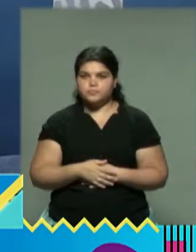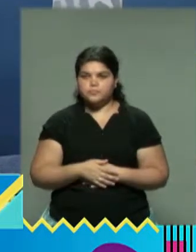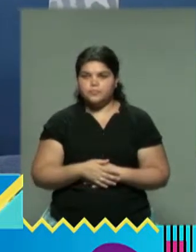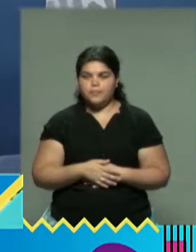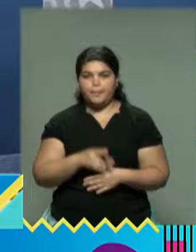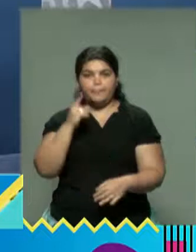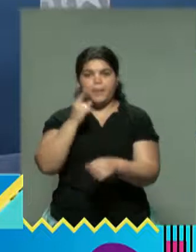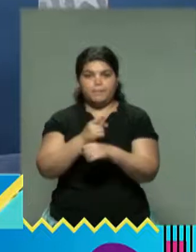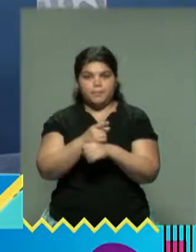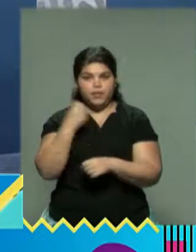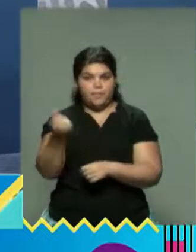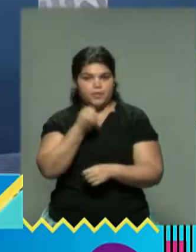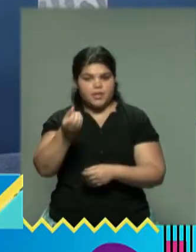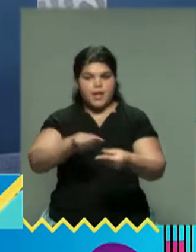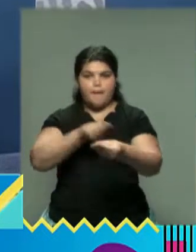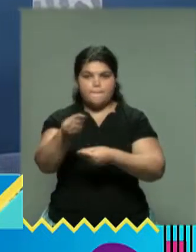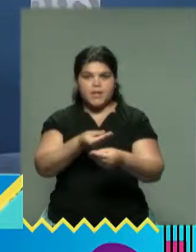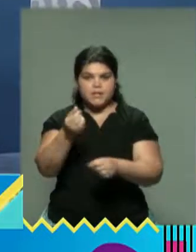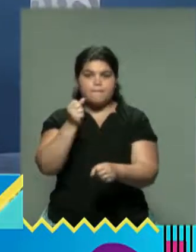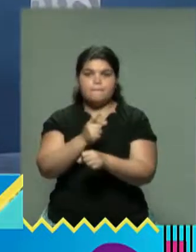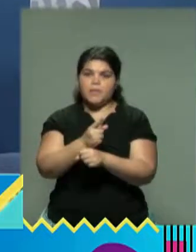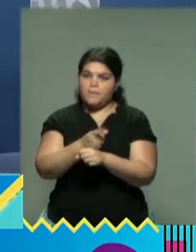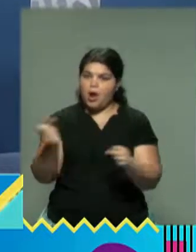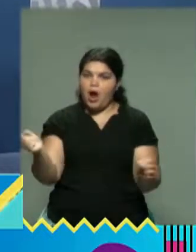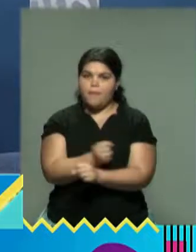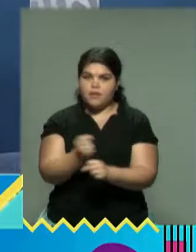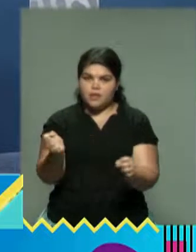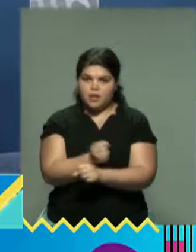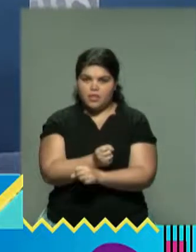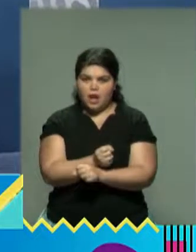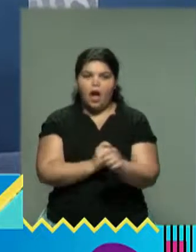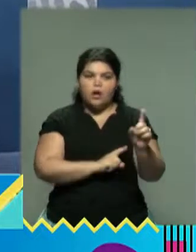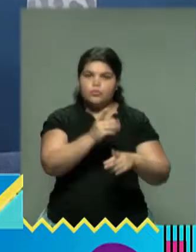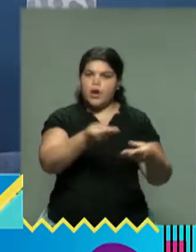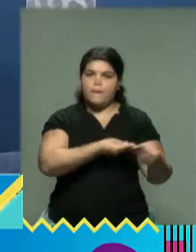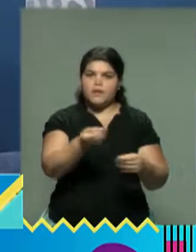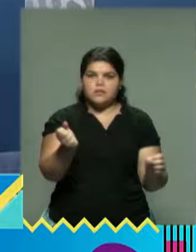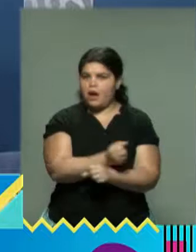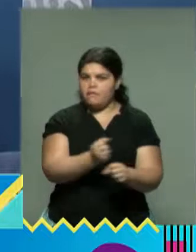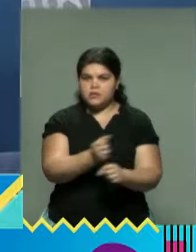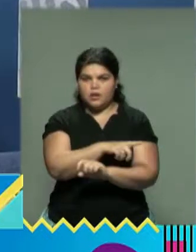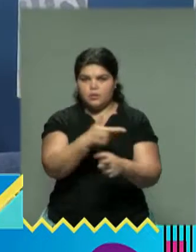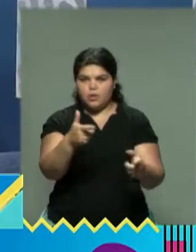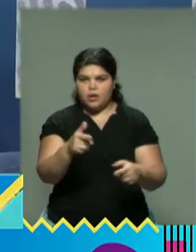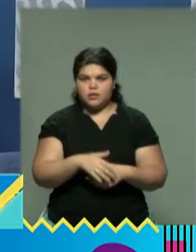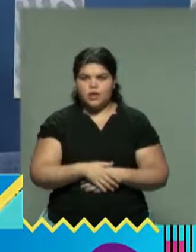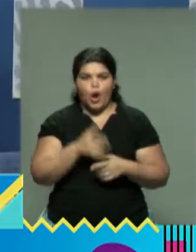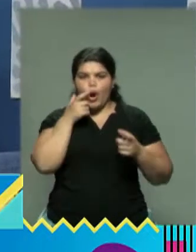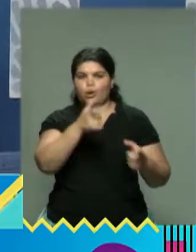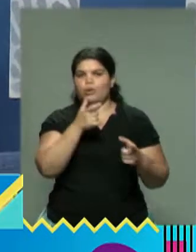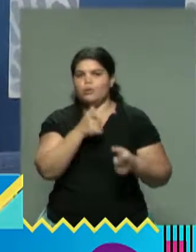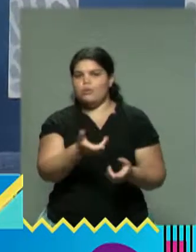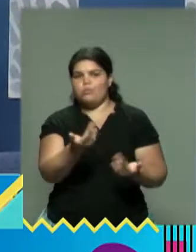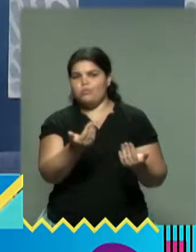ideal ir a una empresa que esté habilitada. Pasa también hoy en día que hay empresas que no están habilitadas y los controles son insuficientes,